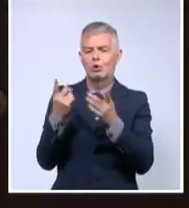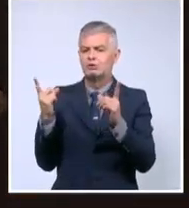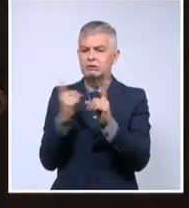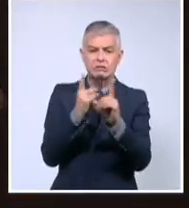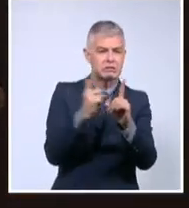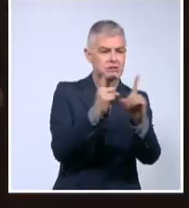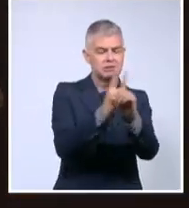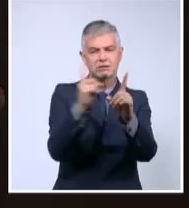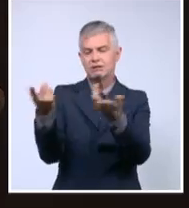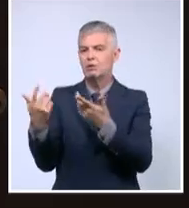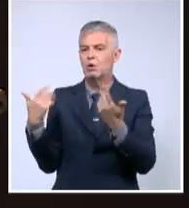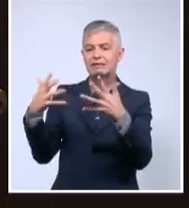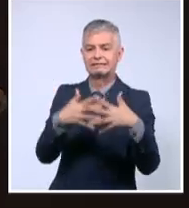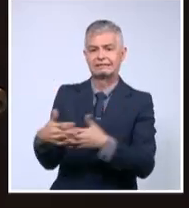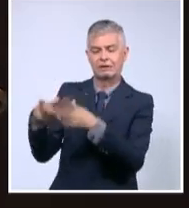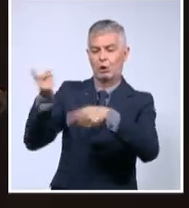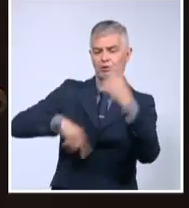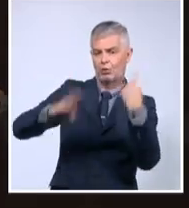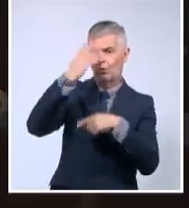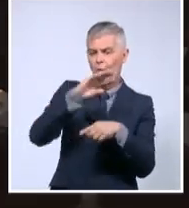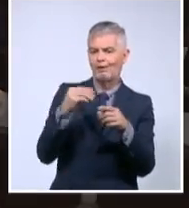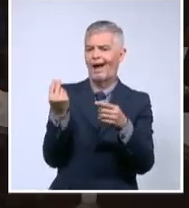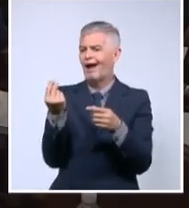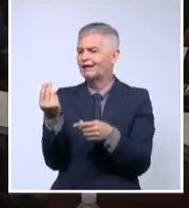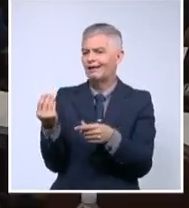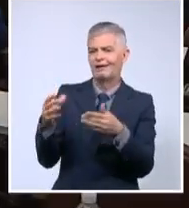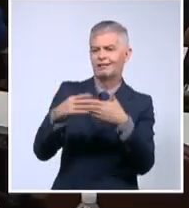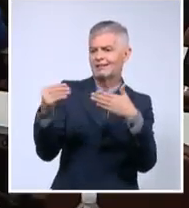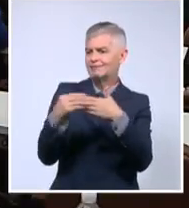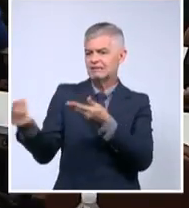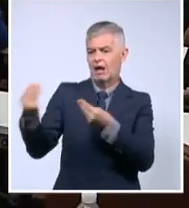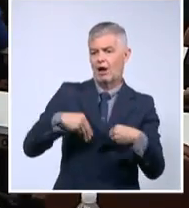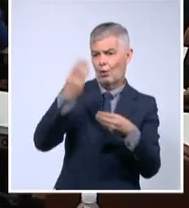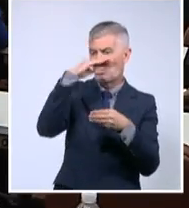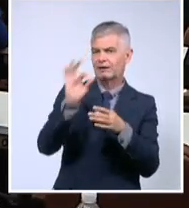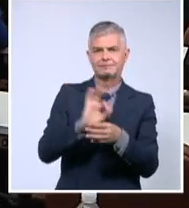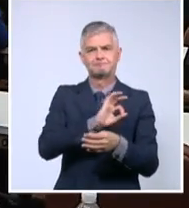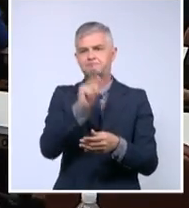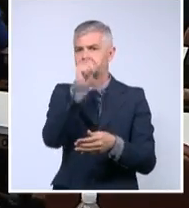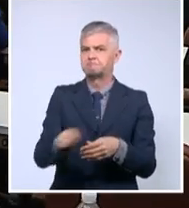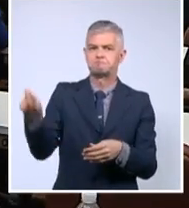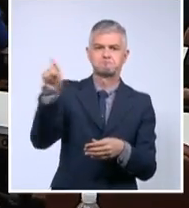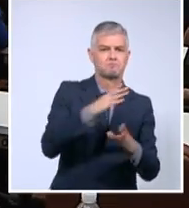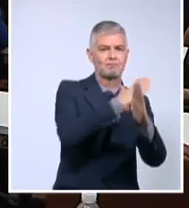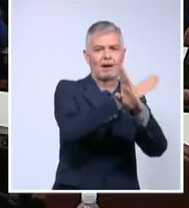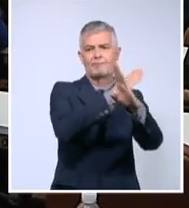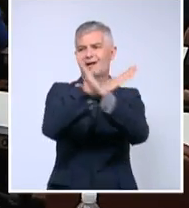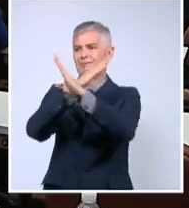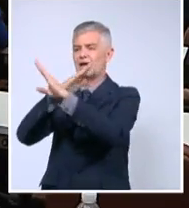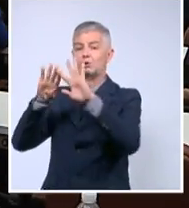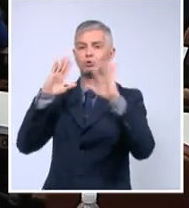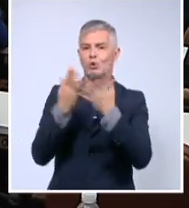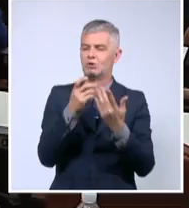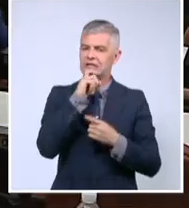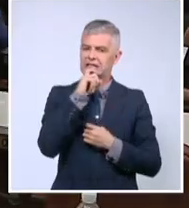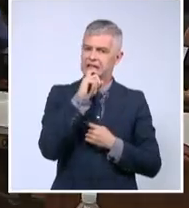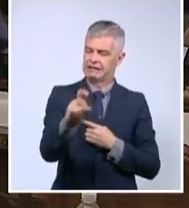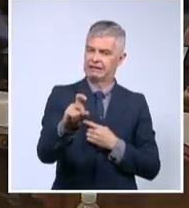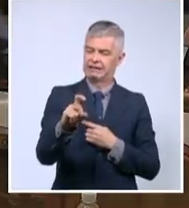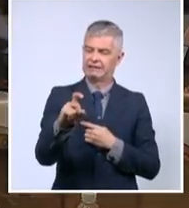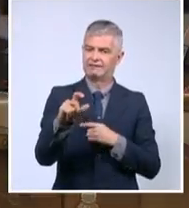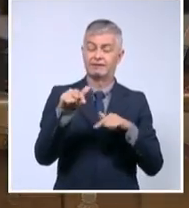a cualquier fuente de ingresos en divisas que se refuerzan de forma oportunista en medio de la pandemia y la